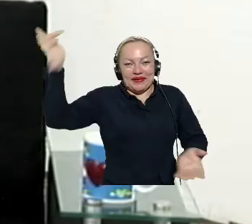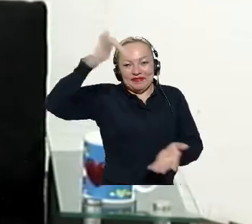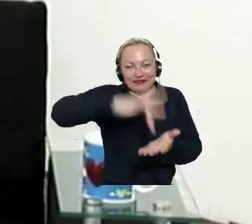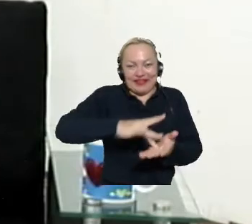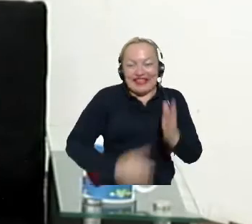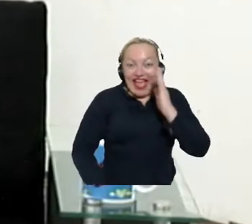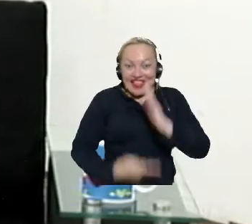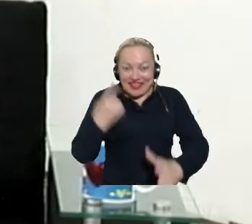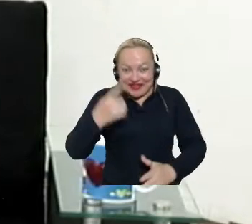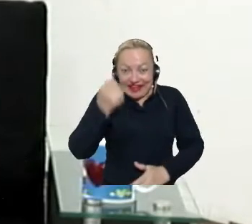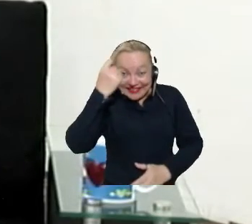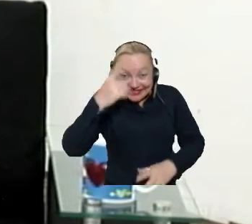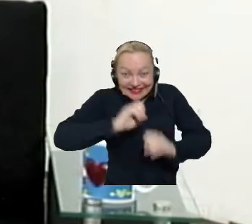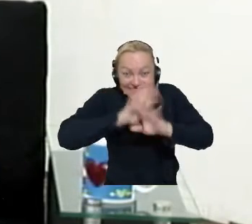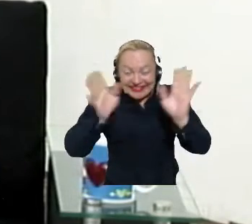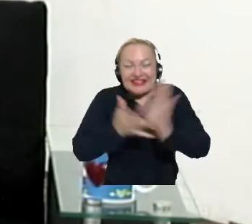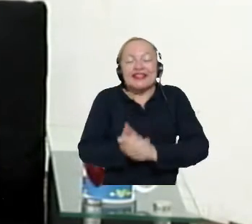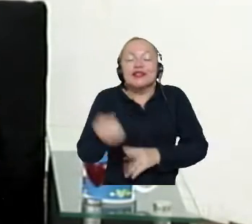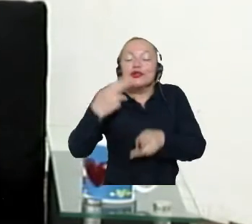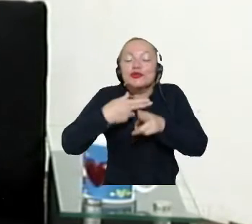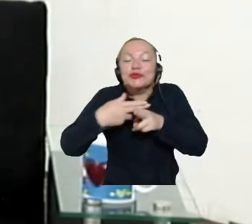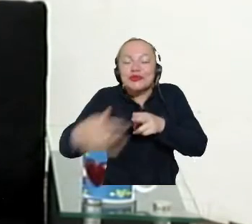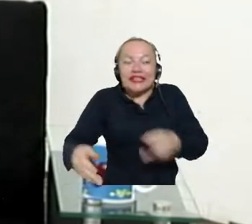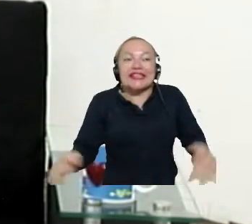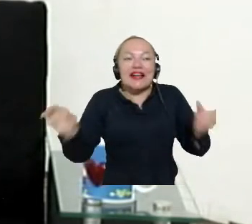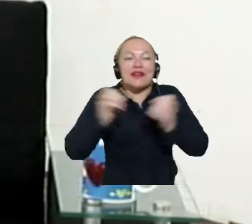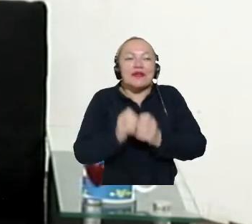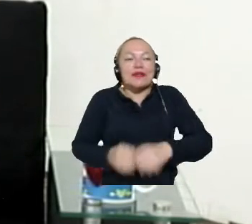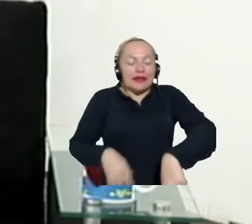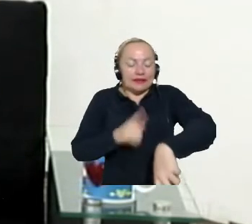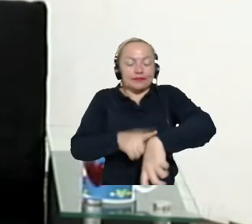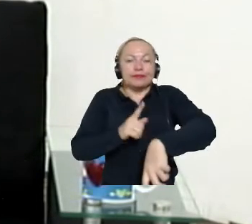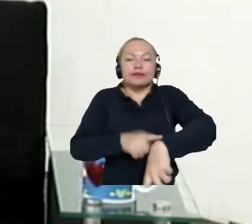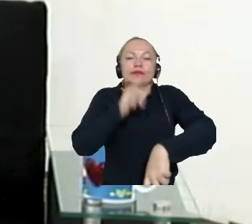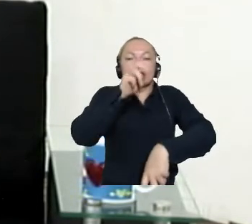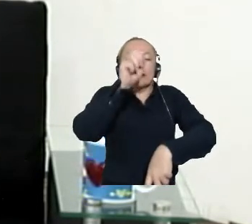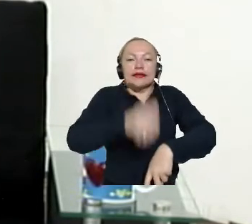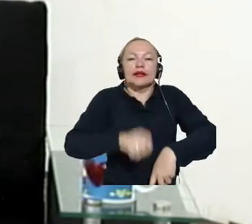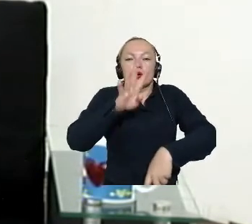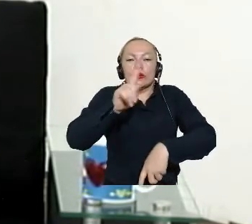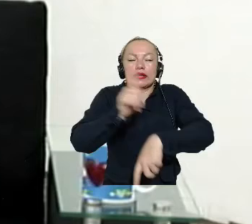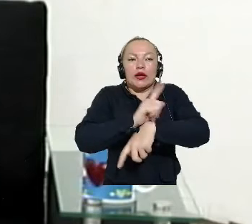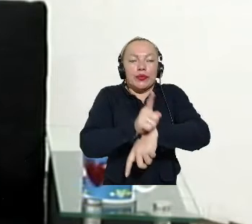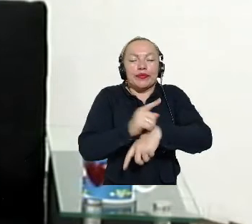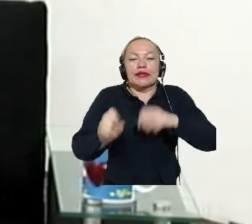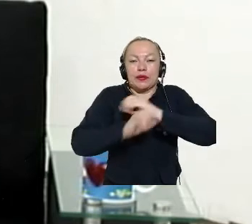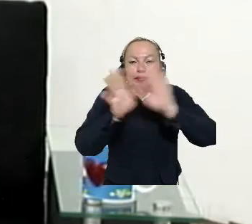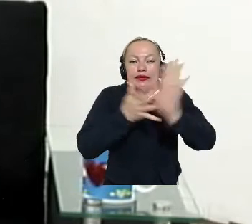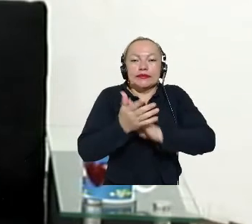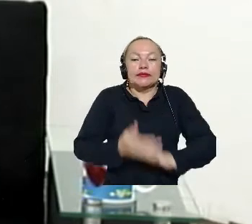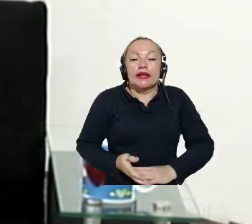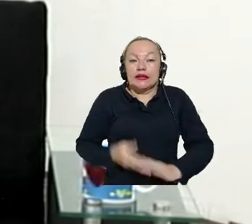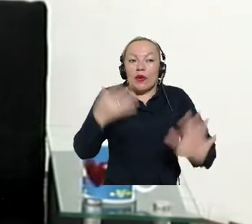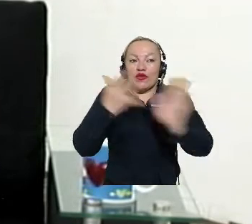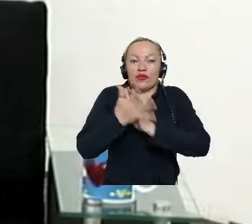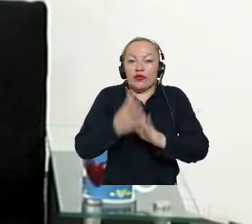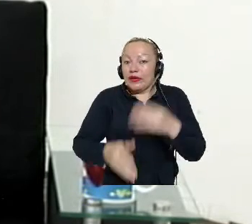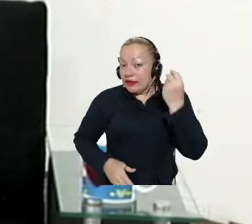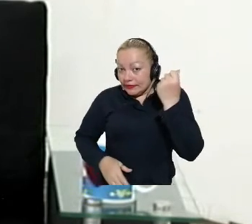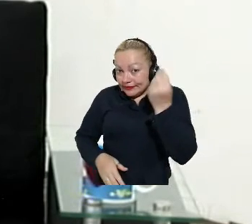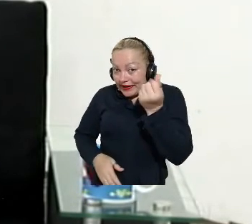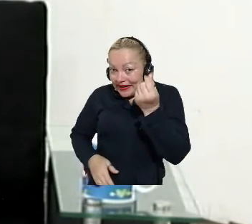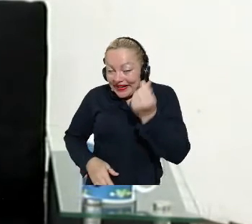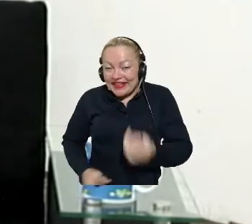una. ¿Listo? Eso lo vamos a hacer en un segundito. 7 de la mañana, 42 minutos. Te tengo un dato importante de economía.